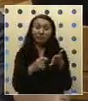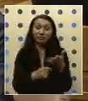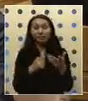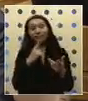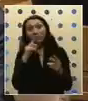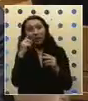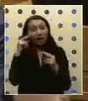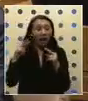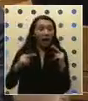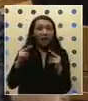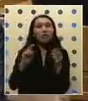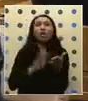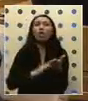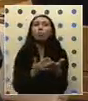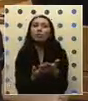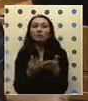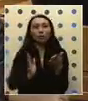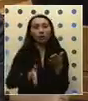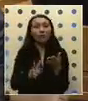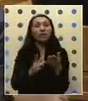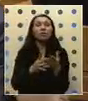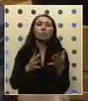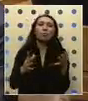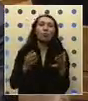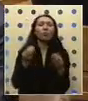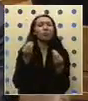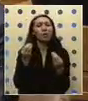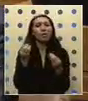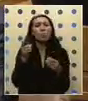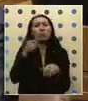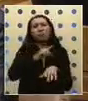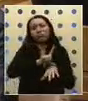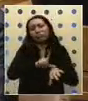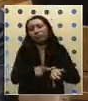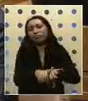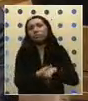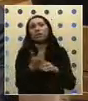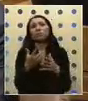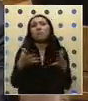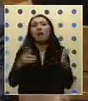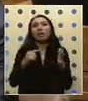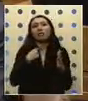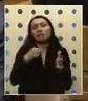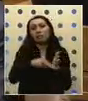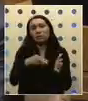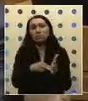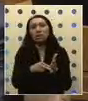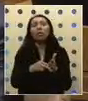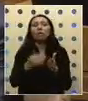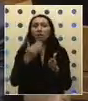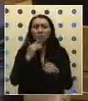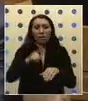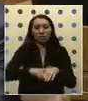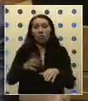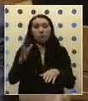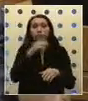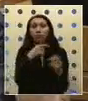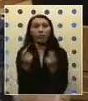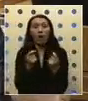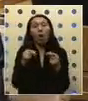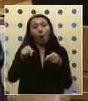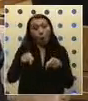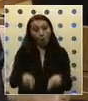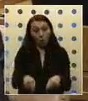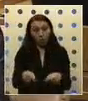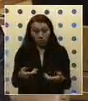verla todavía, y claramente fueron muy inoportunos y se demoraron mucho más de lo que se esperaba. Y además se gestaron en una época que no había recursos. Hoy día estamos